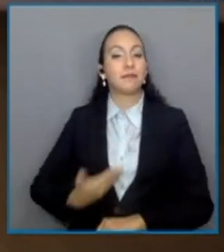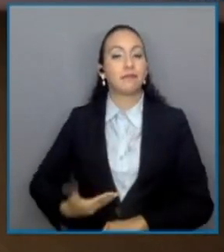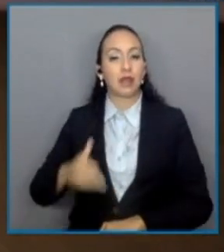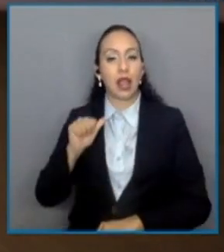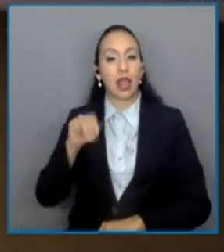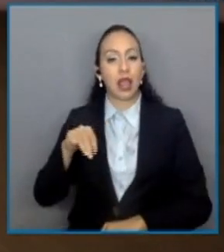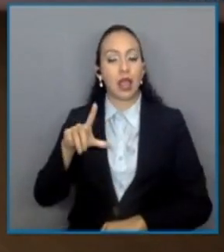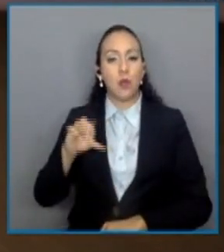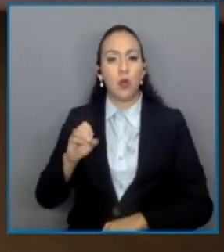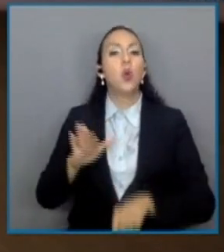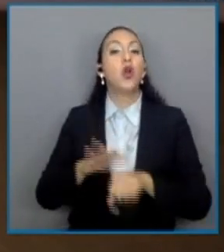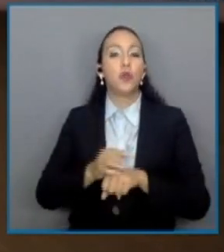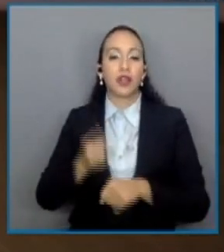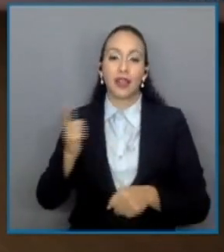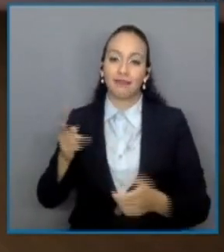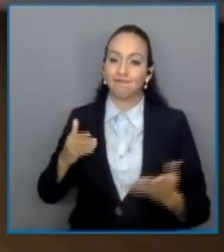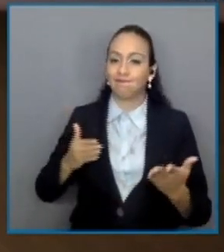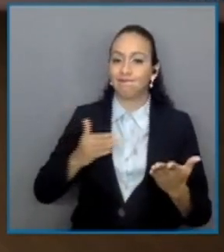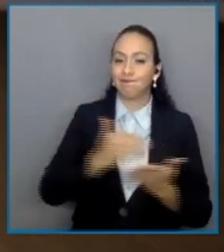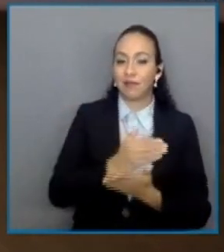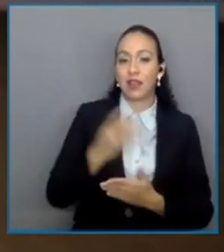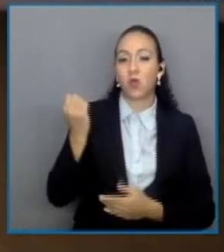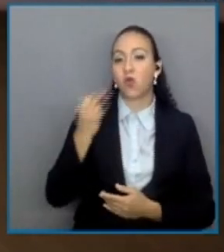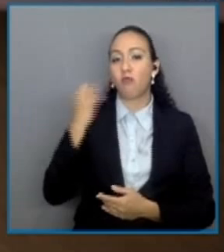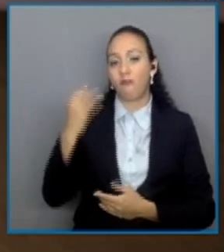los pasados comicios.